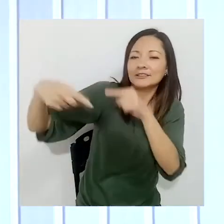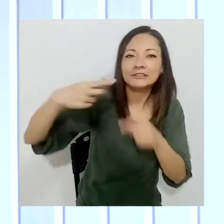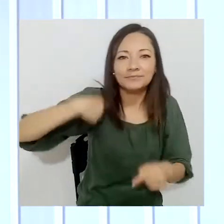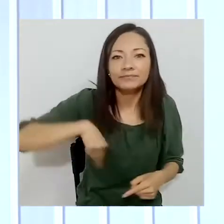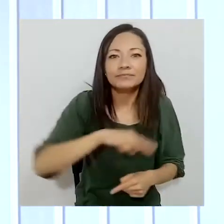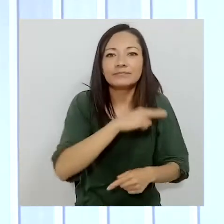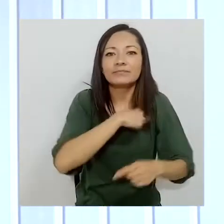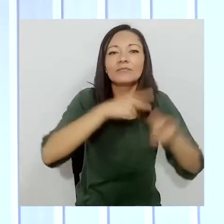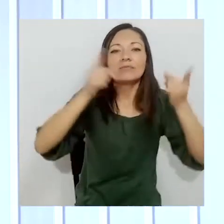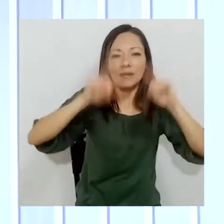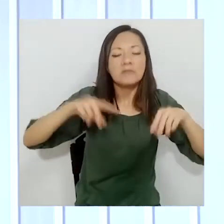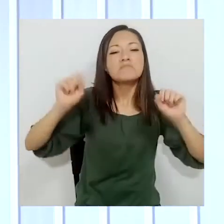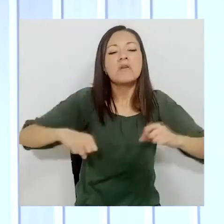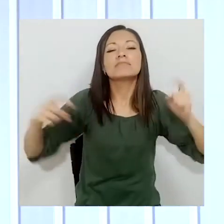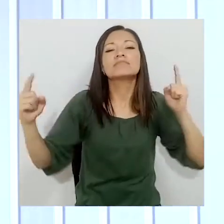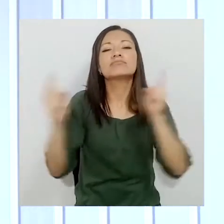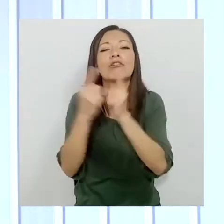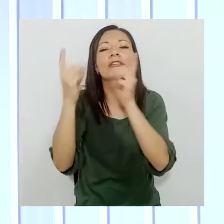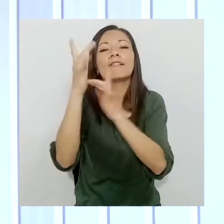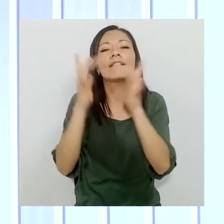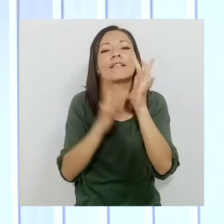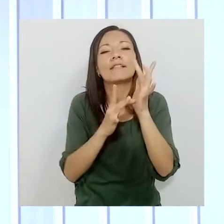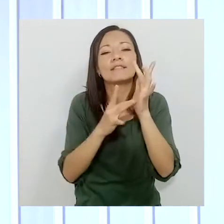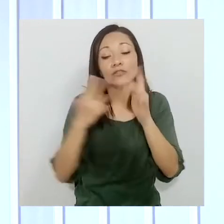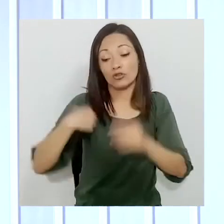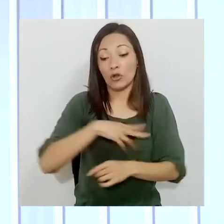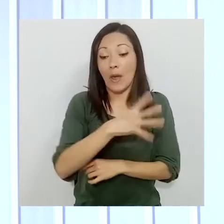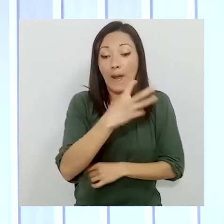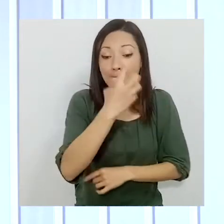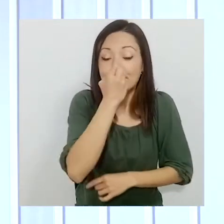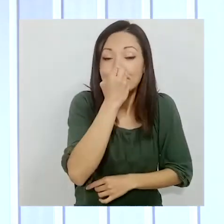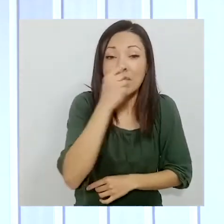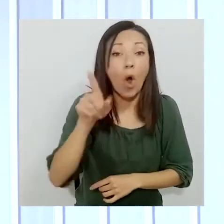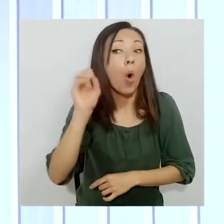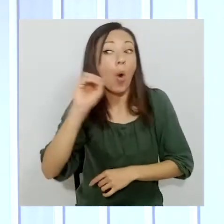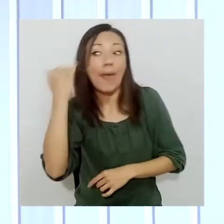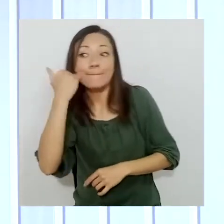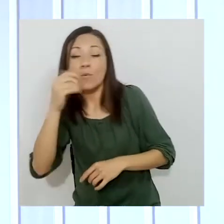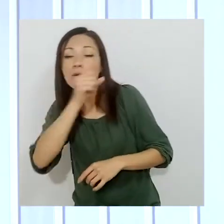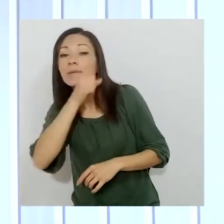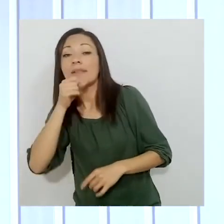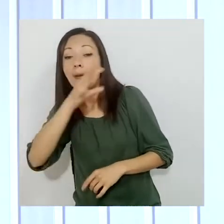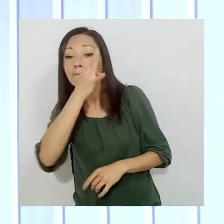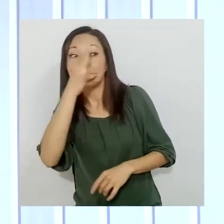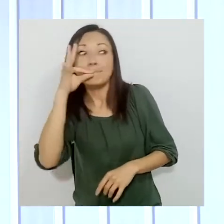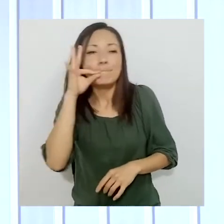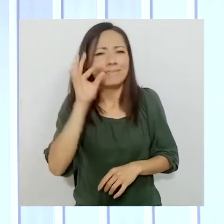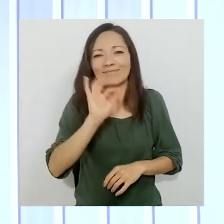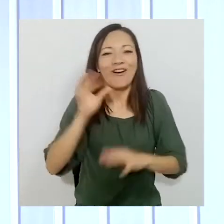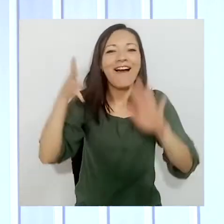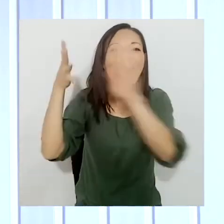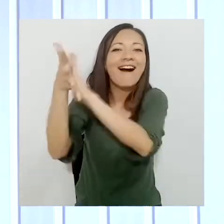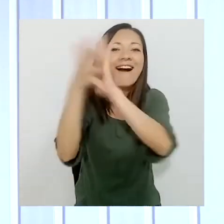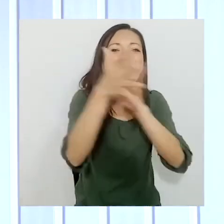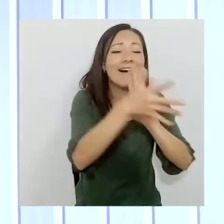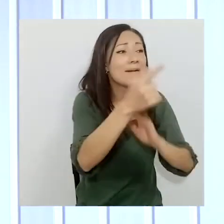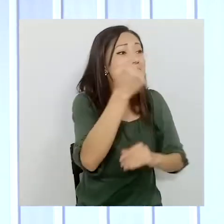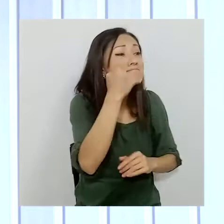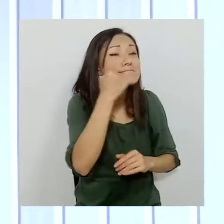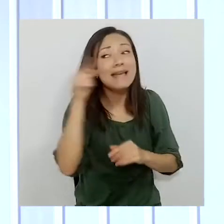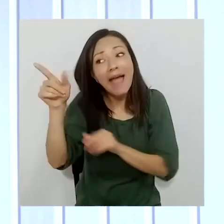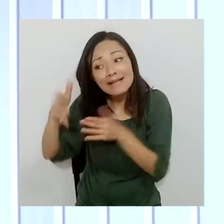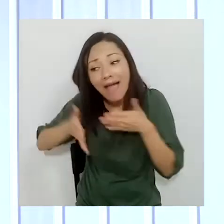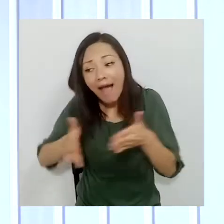no se cayó, sino que nos dijo: mire, hay un camino espectacular, hay una senda que vale